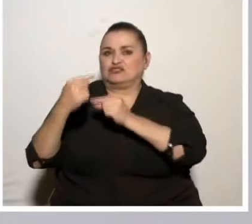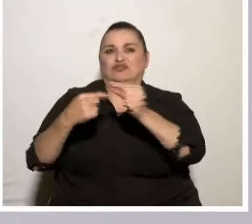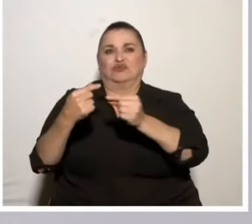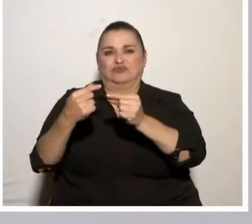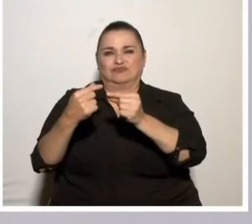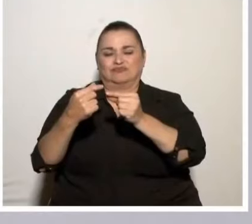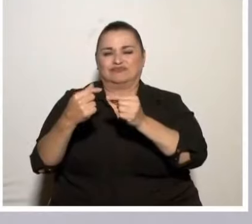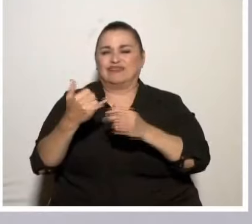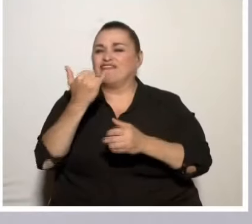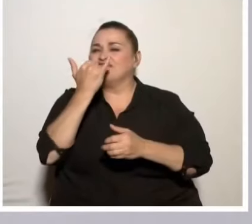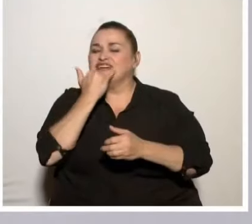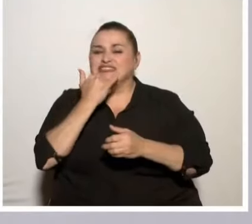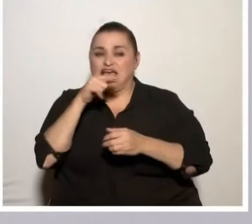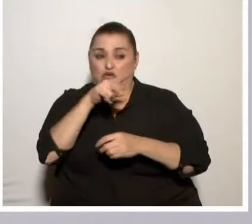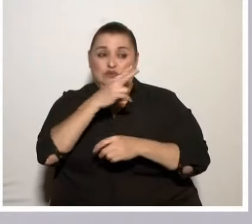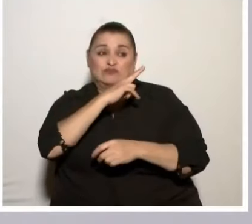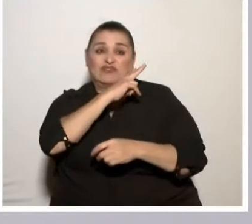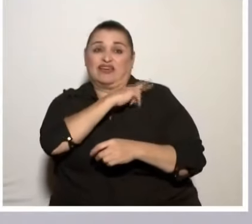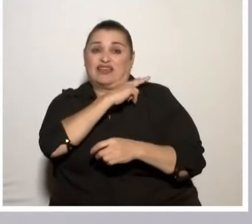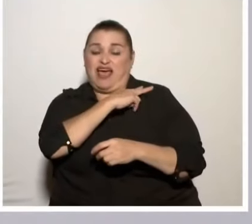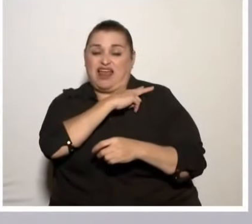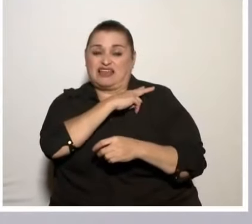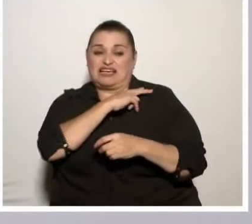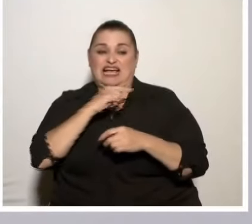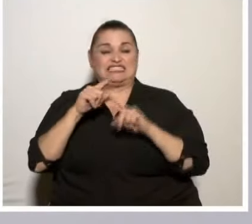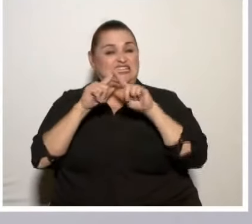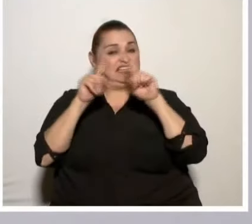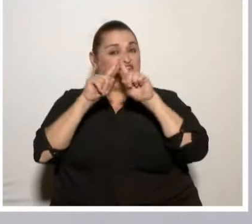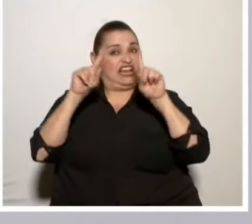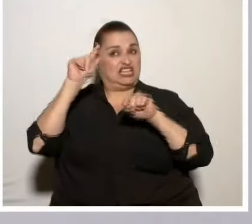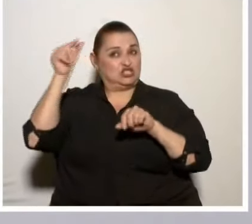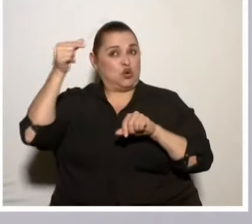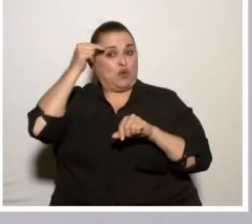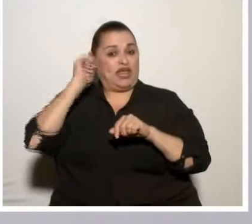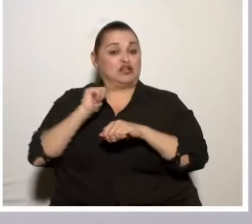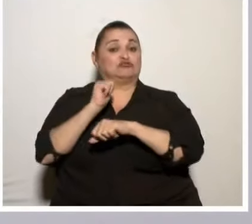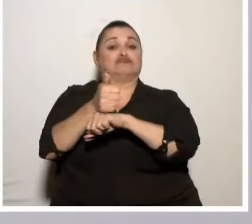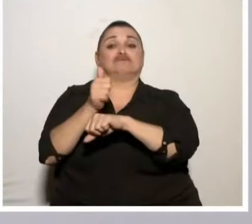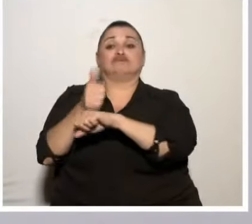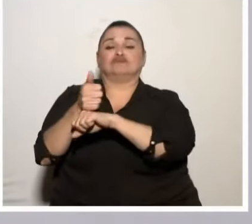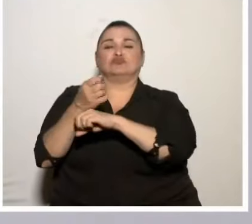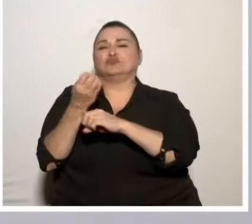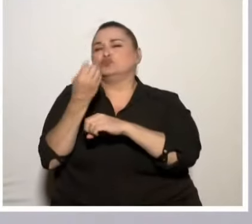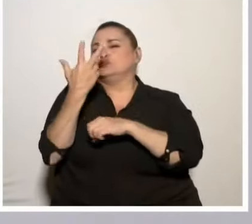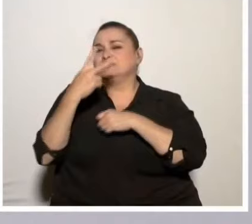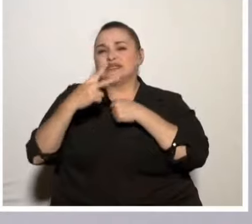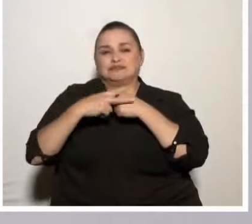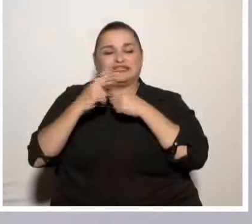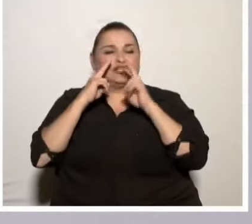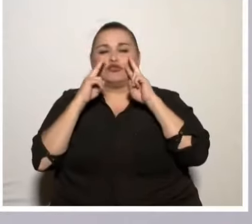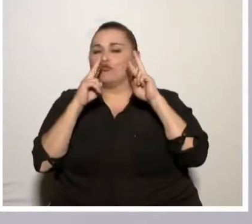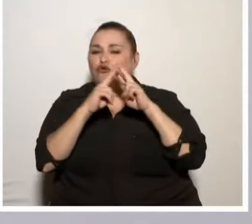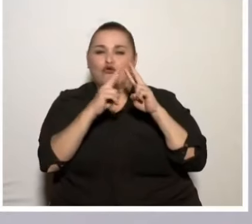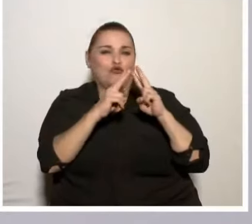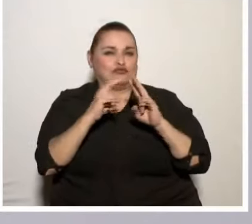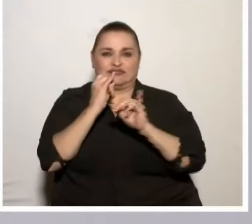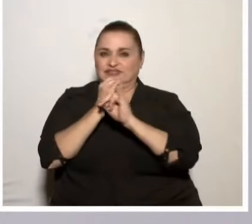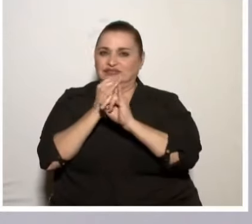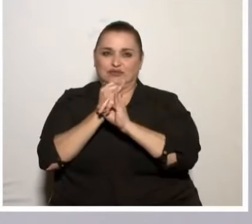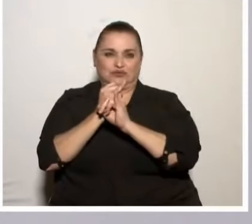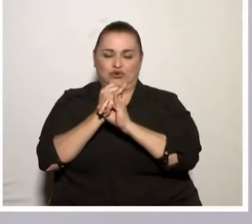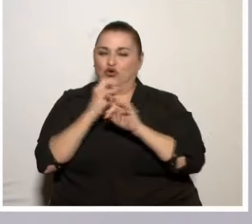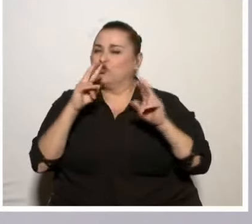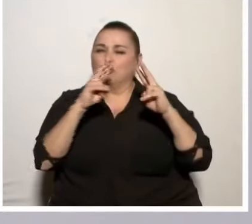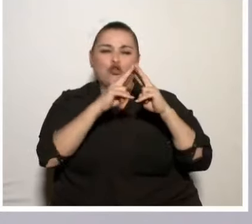ha fallado en esos jerarcas que colocan los diferentes gobiernos de turno, que muchas veces no conocen la institución,